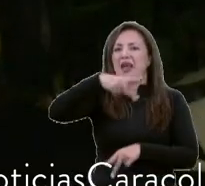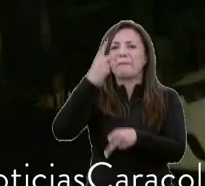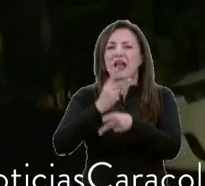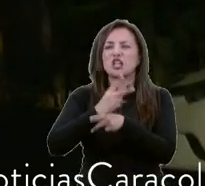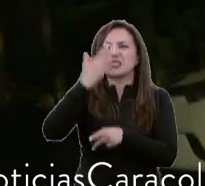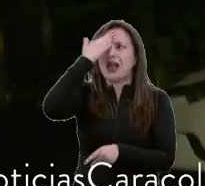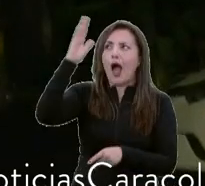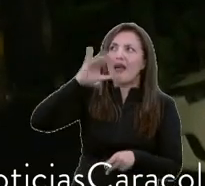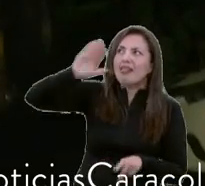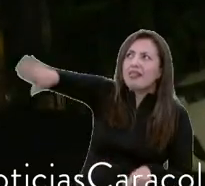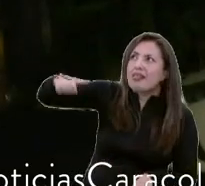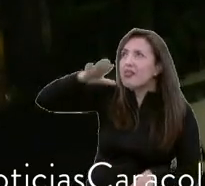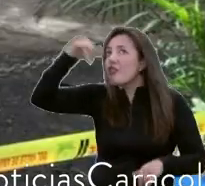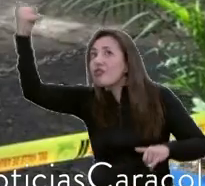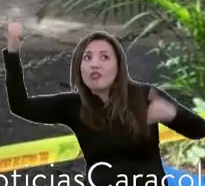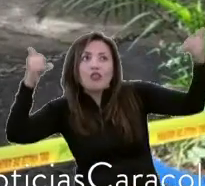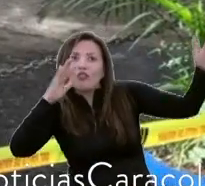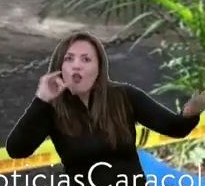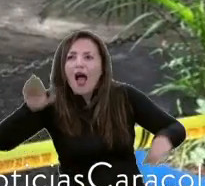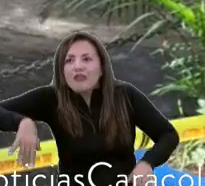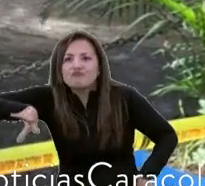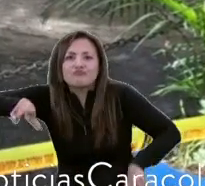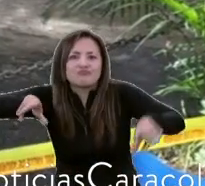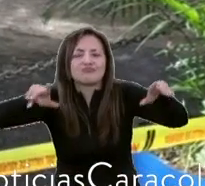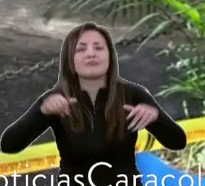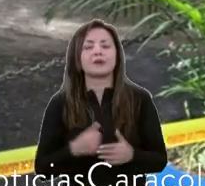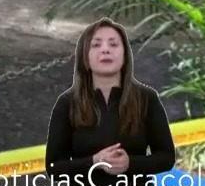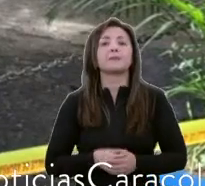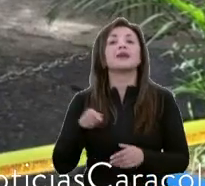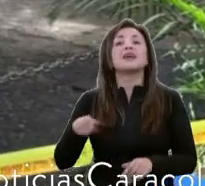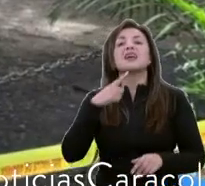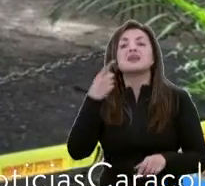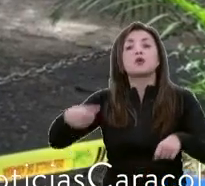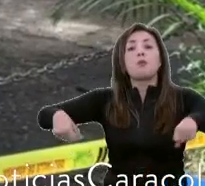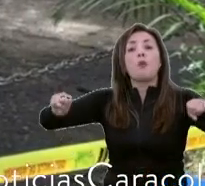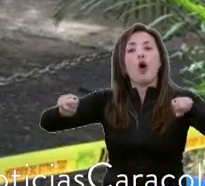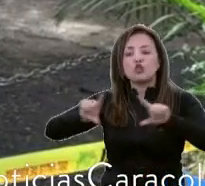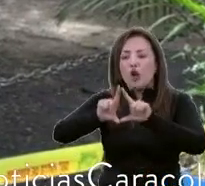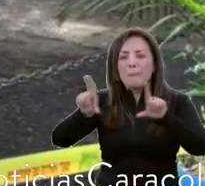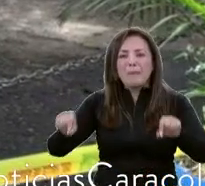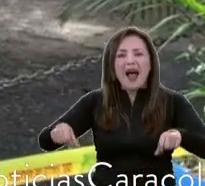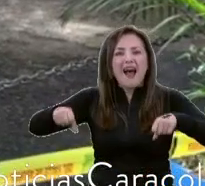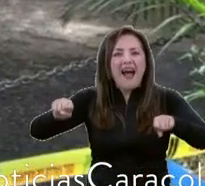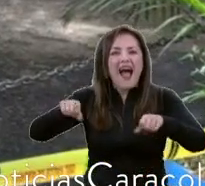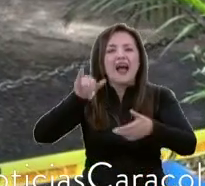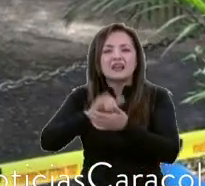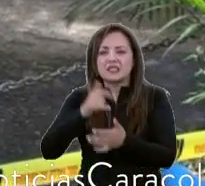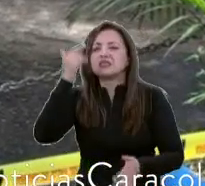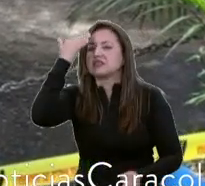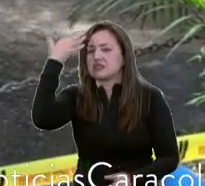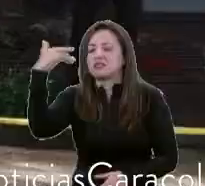cámaras y aprovechan esos puntos ciegos para robar. Según las autoridades, la placa de la motocicleta involucrada en este hecho ya se encuentra identificada.